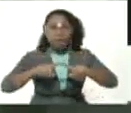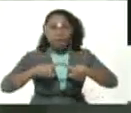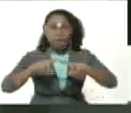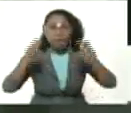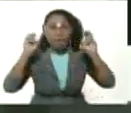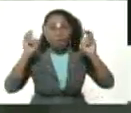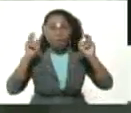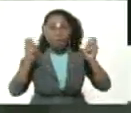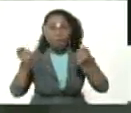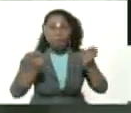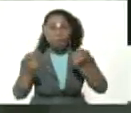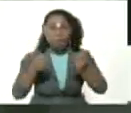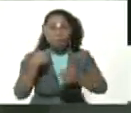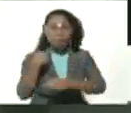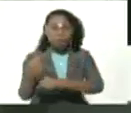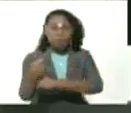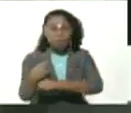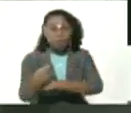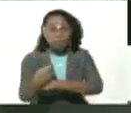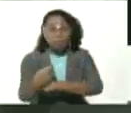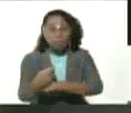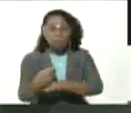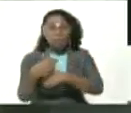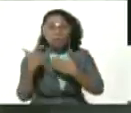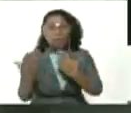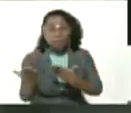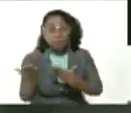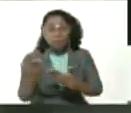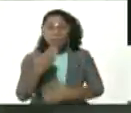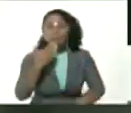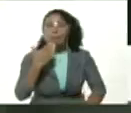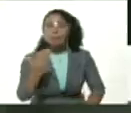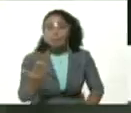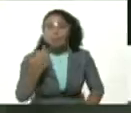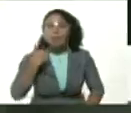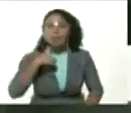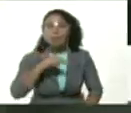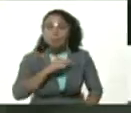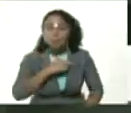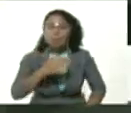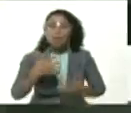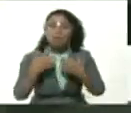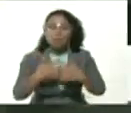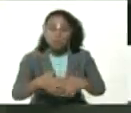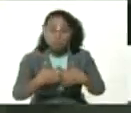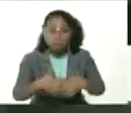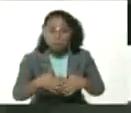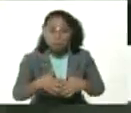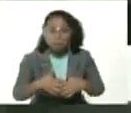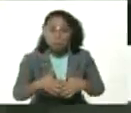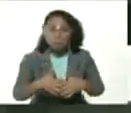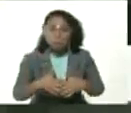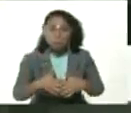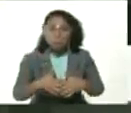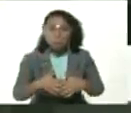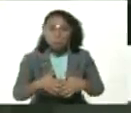de financiamiento que han permitido que nuestras empresas, nuestra agroindustria,